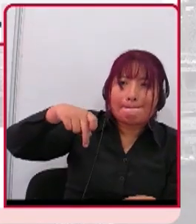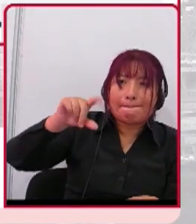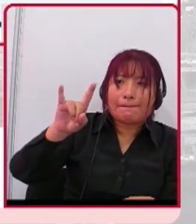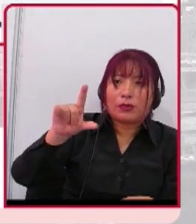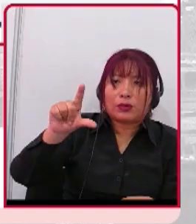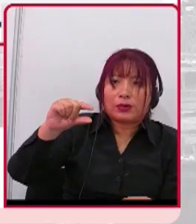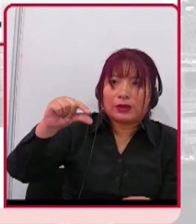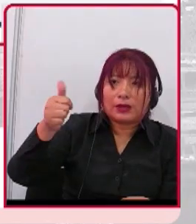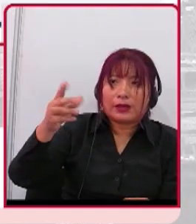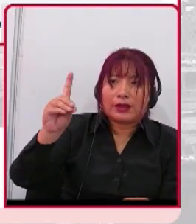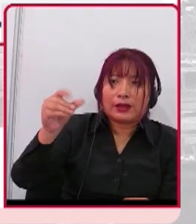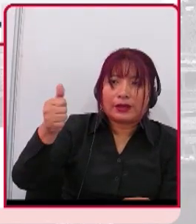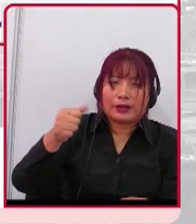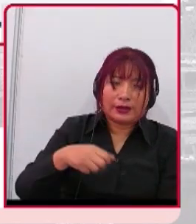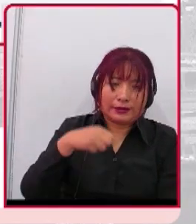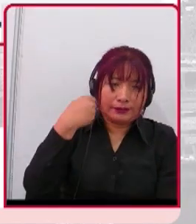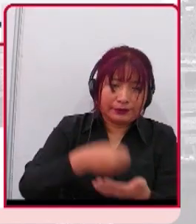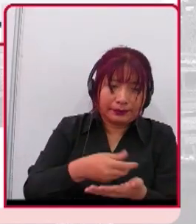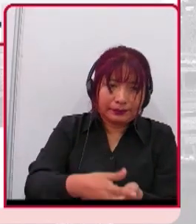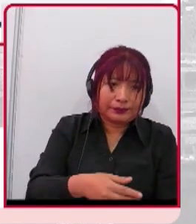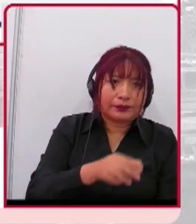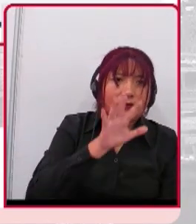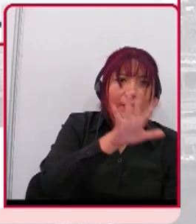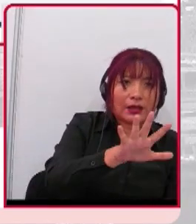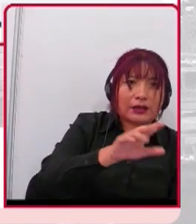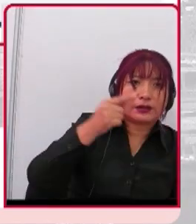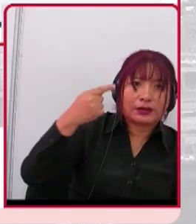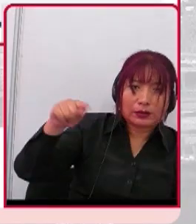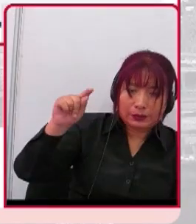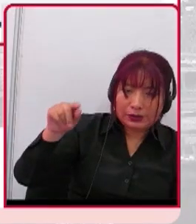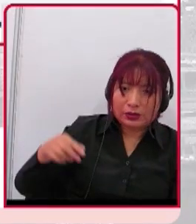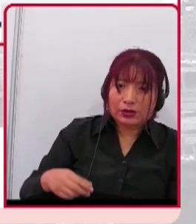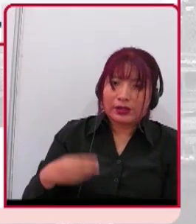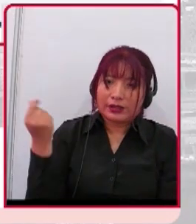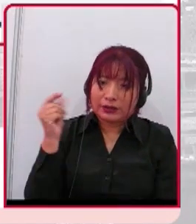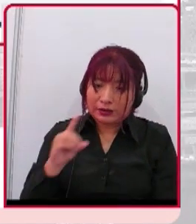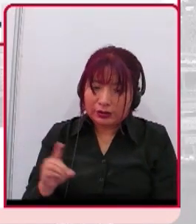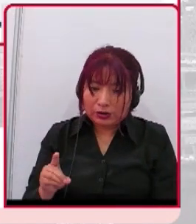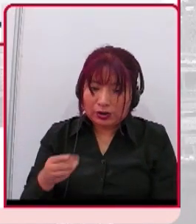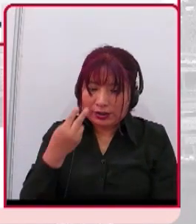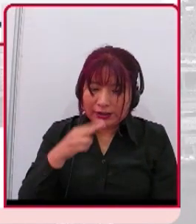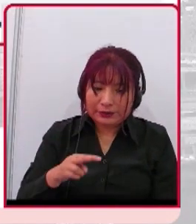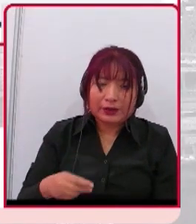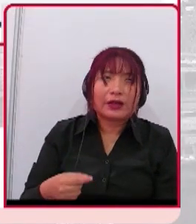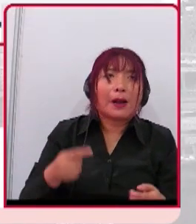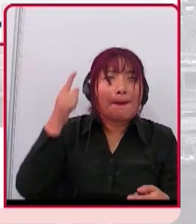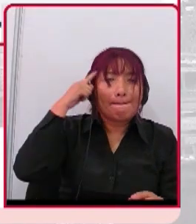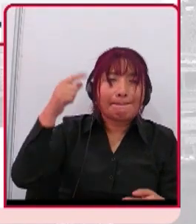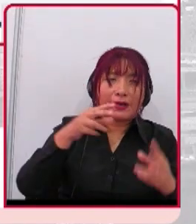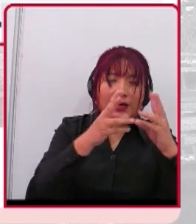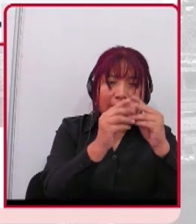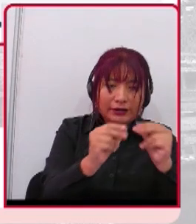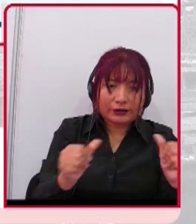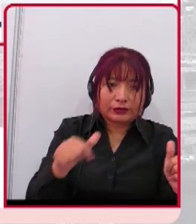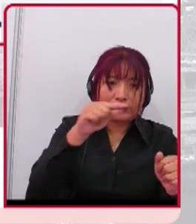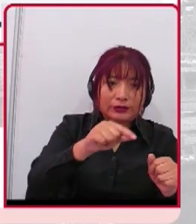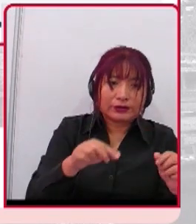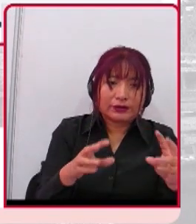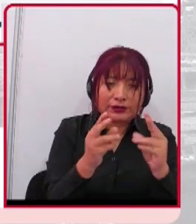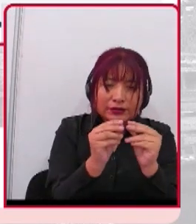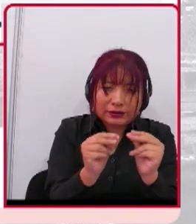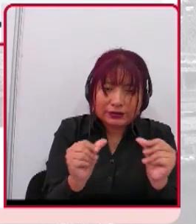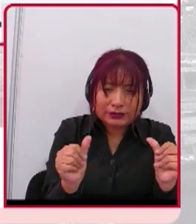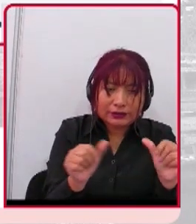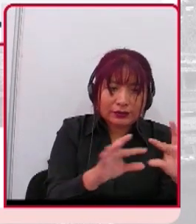5 millones con el objetivo de incrementar ese porcentaje de finos. Algunos preguntarán quizás, ¿por qué no hicieron